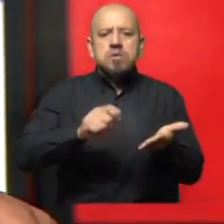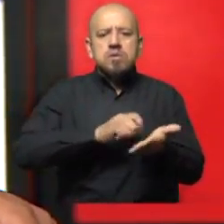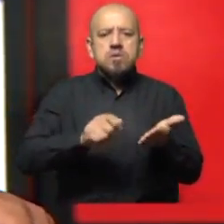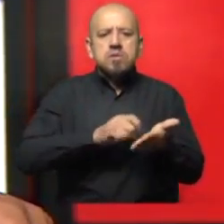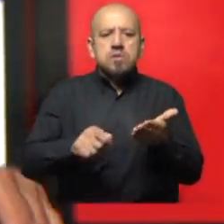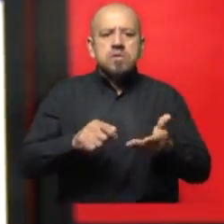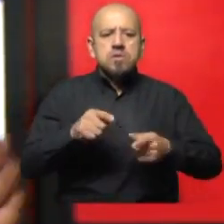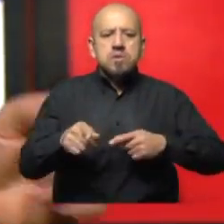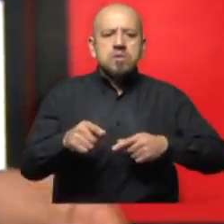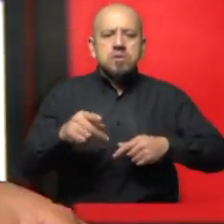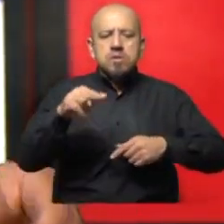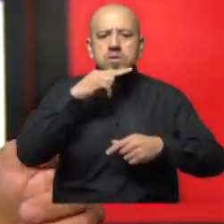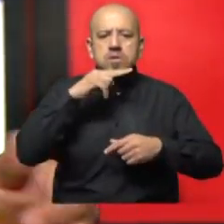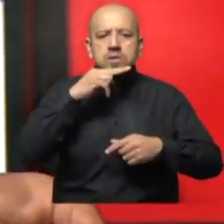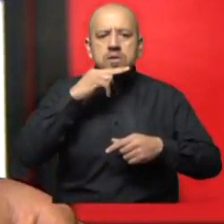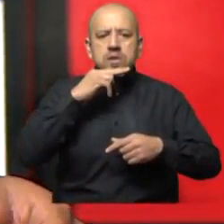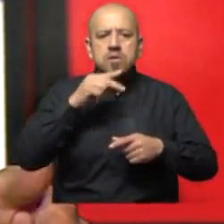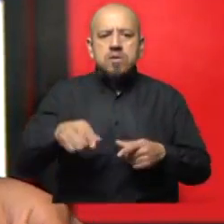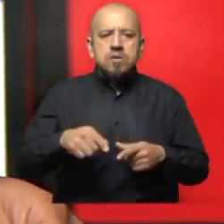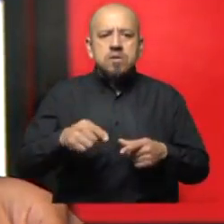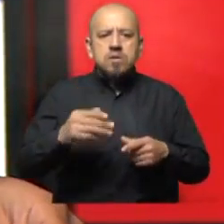el viernes seguro